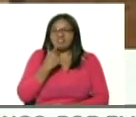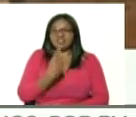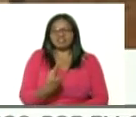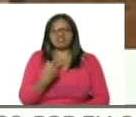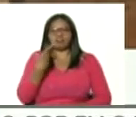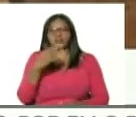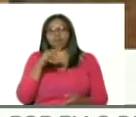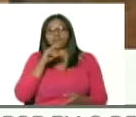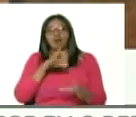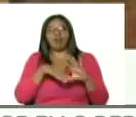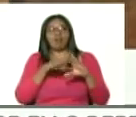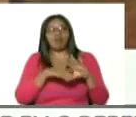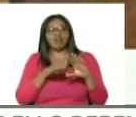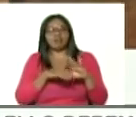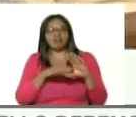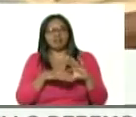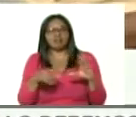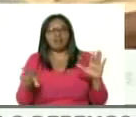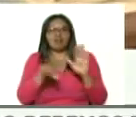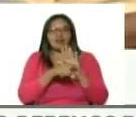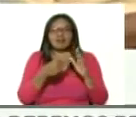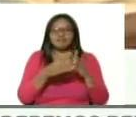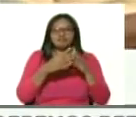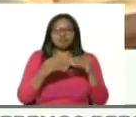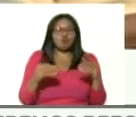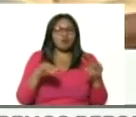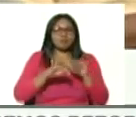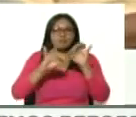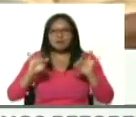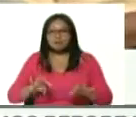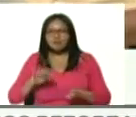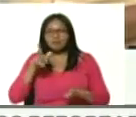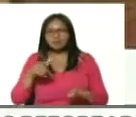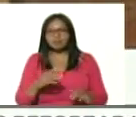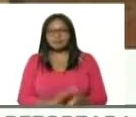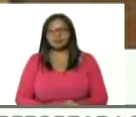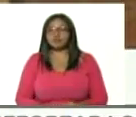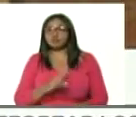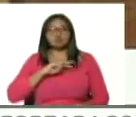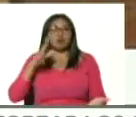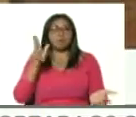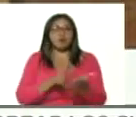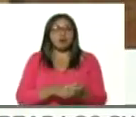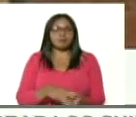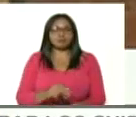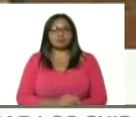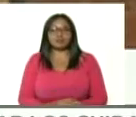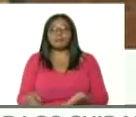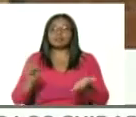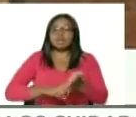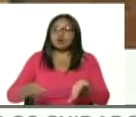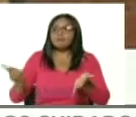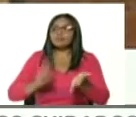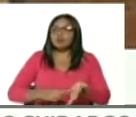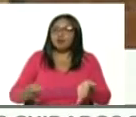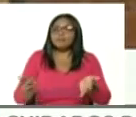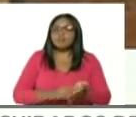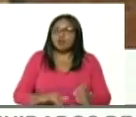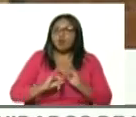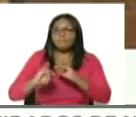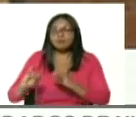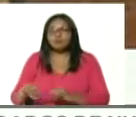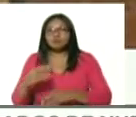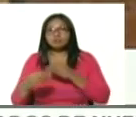Por la ley orgánica, lo mismo dijeron con todas las leyes del poder popular cuando las aprobamos. Lo mismo dijeron cuando hicimos esta